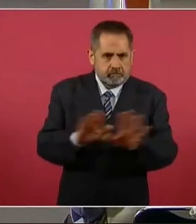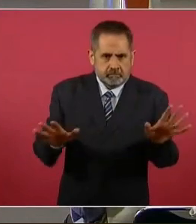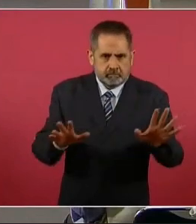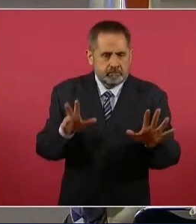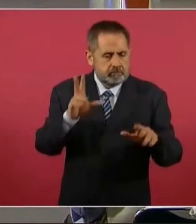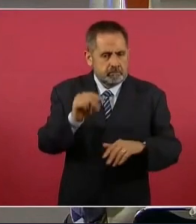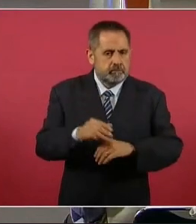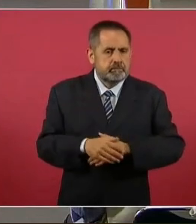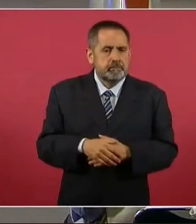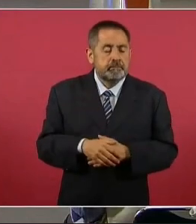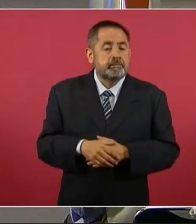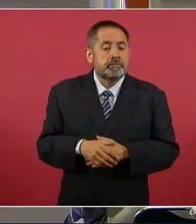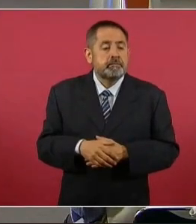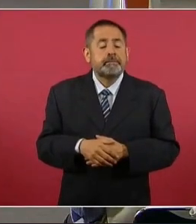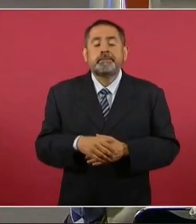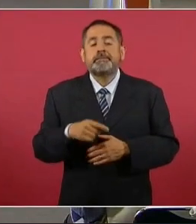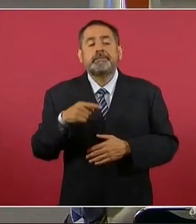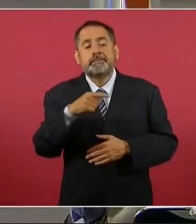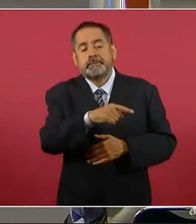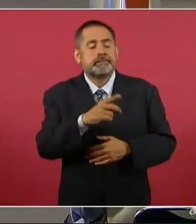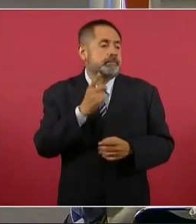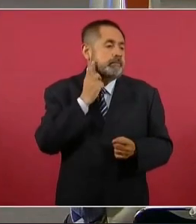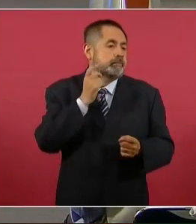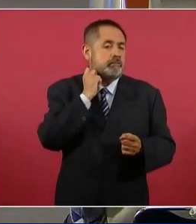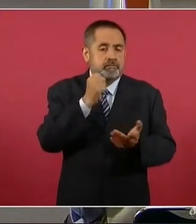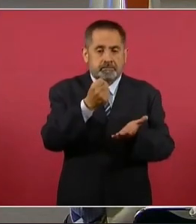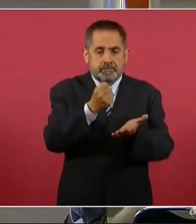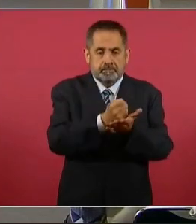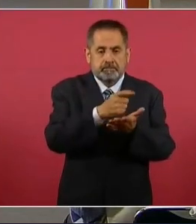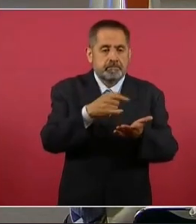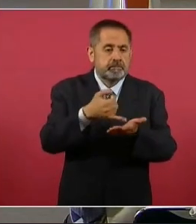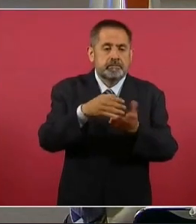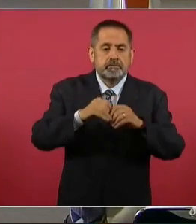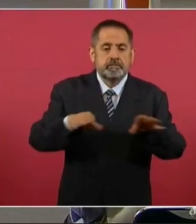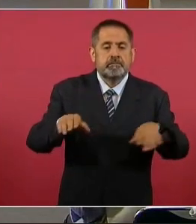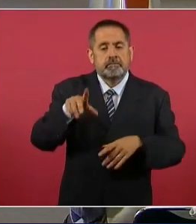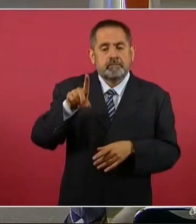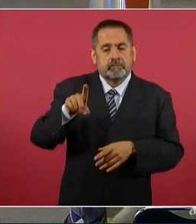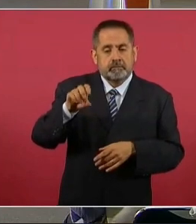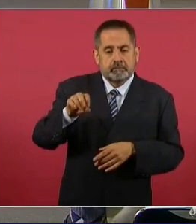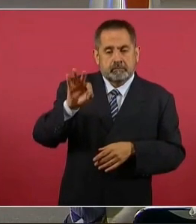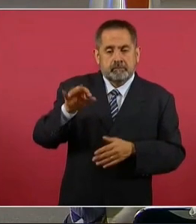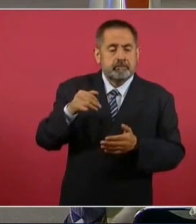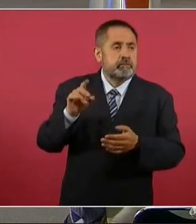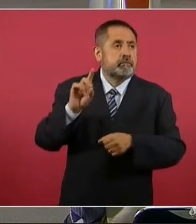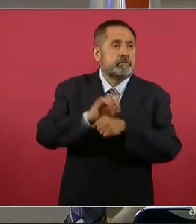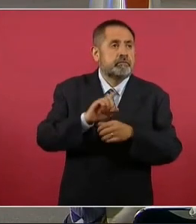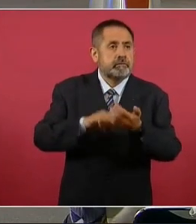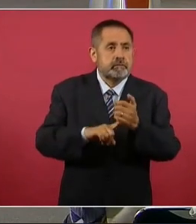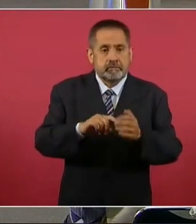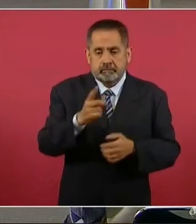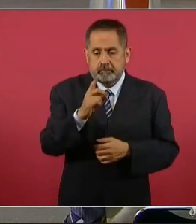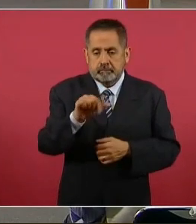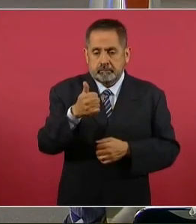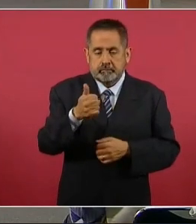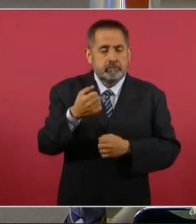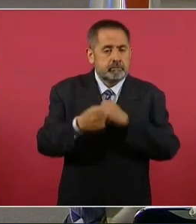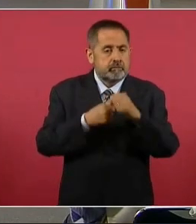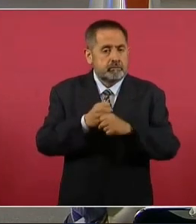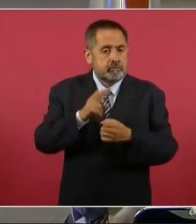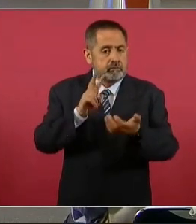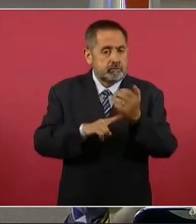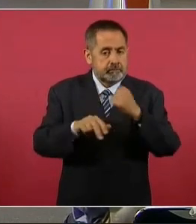aprobada por el Legislativo y publicada en el Diario Oficial de la Federación el 11 de diciembre de 2013